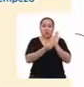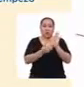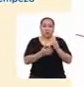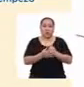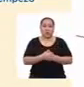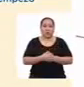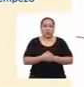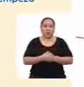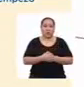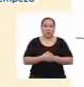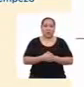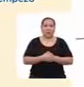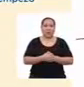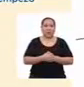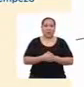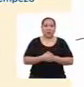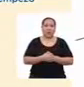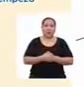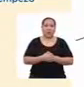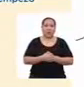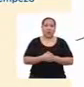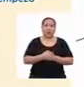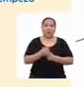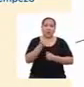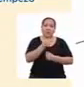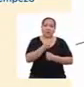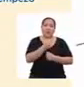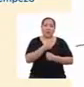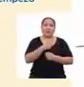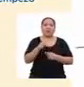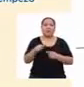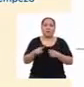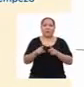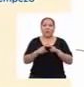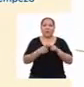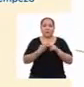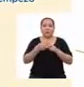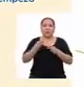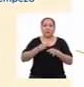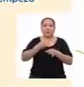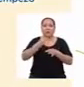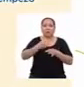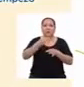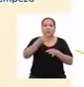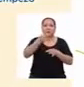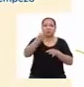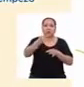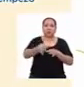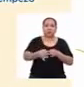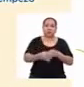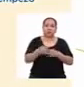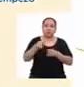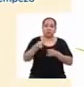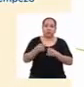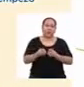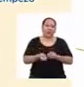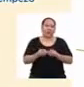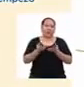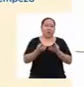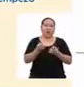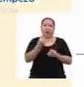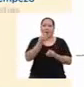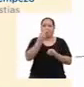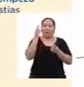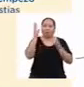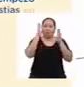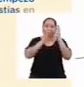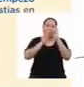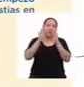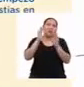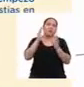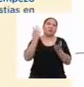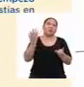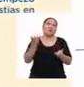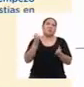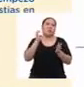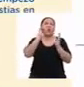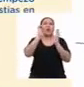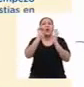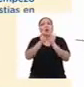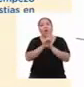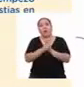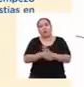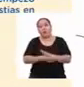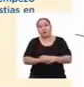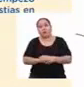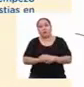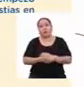Sin embargo, esta medida fue alargándose y empezó a generar ciertas preocupaciones, como